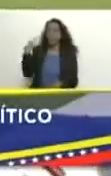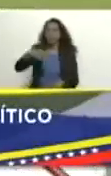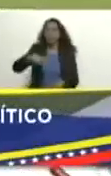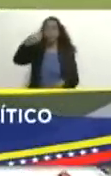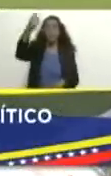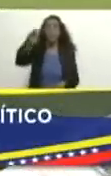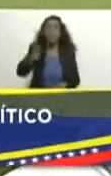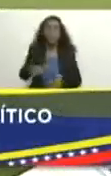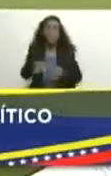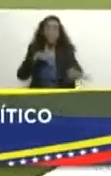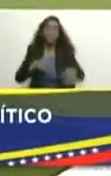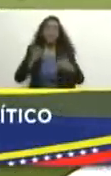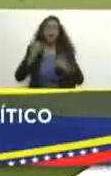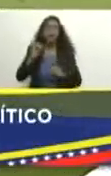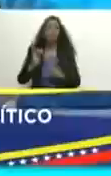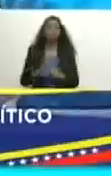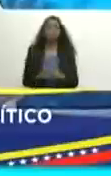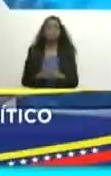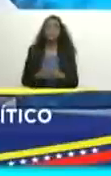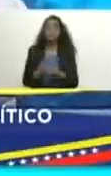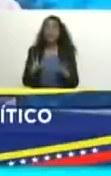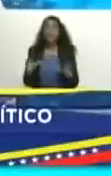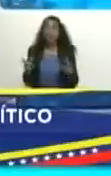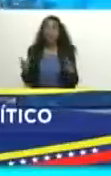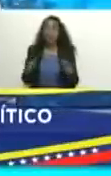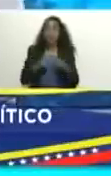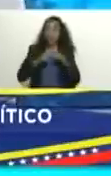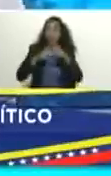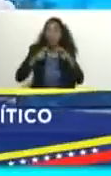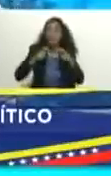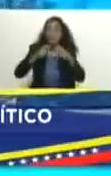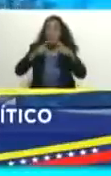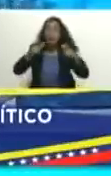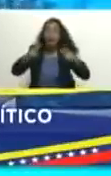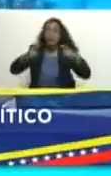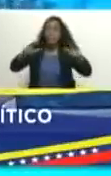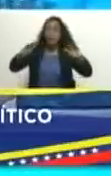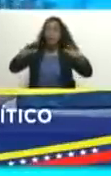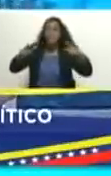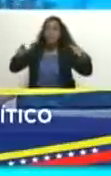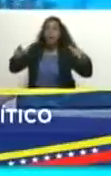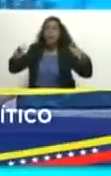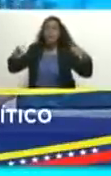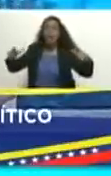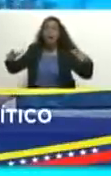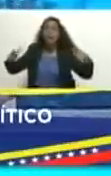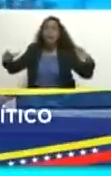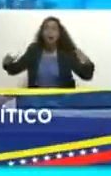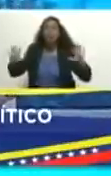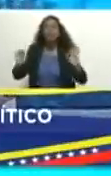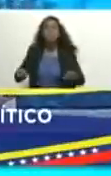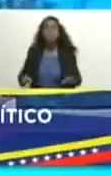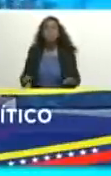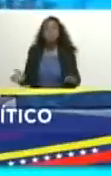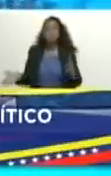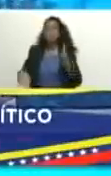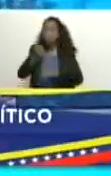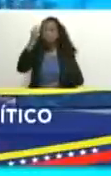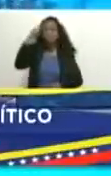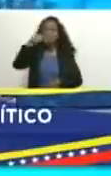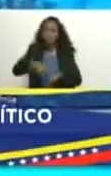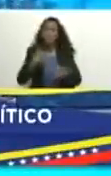mayoría. Se está construyendo una nueva hegemonía sociopolítica cultural. Vamos logrando el objetivo